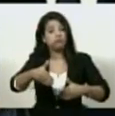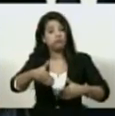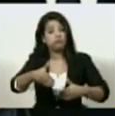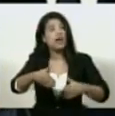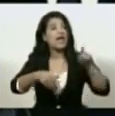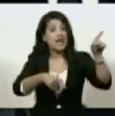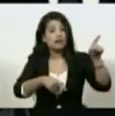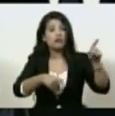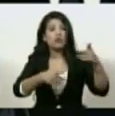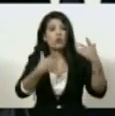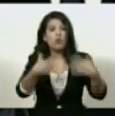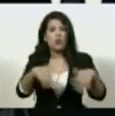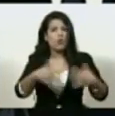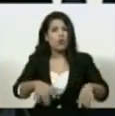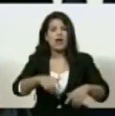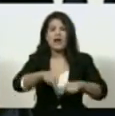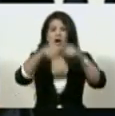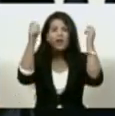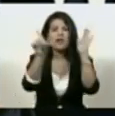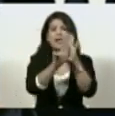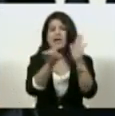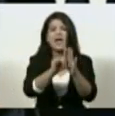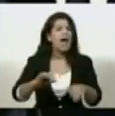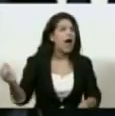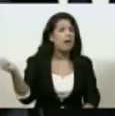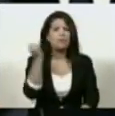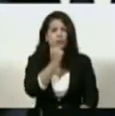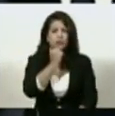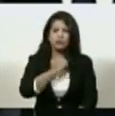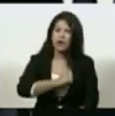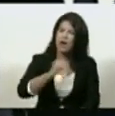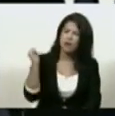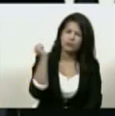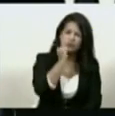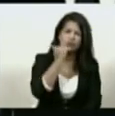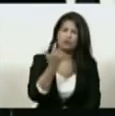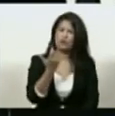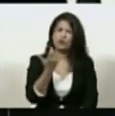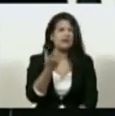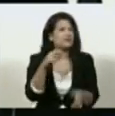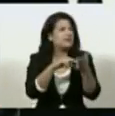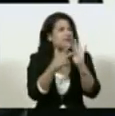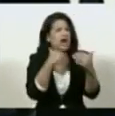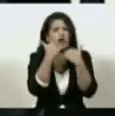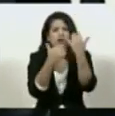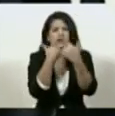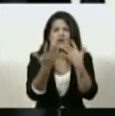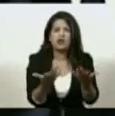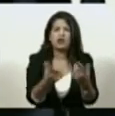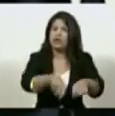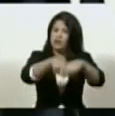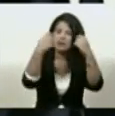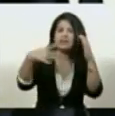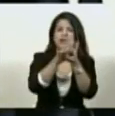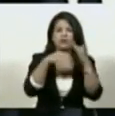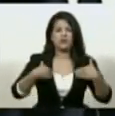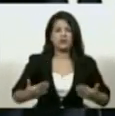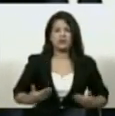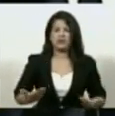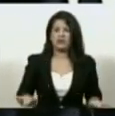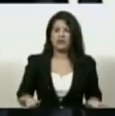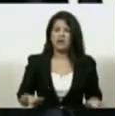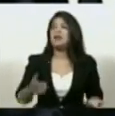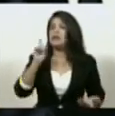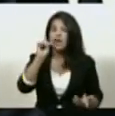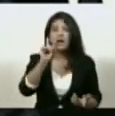totalmente ilegales. Son un abuso, una grosería, una violación total del derecho internacional. Es inaceptable. Ningún país serio acepta eso,